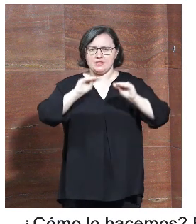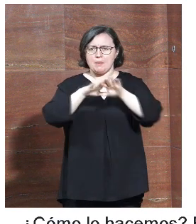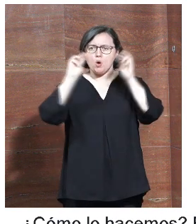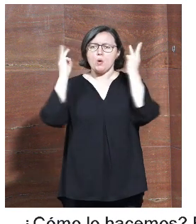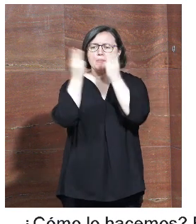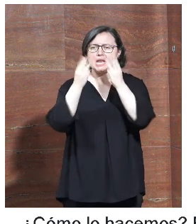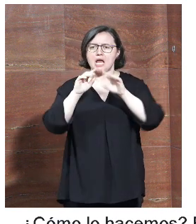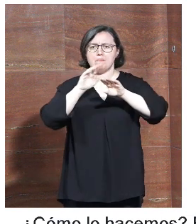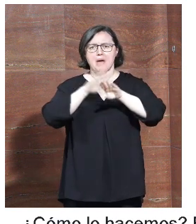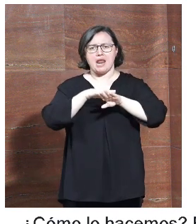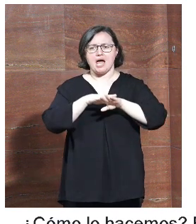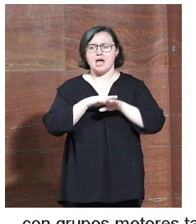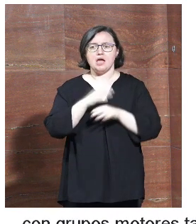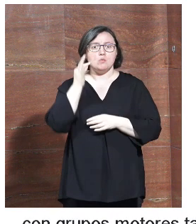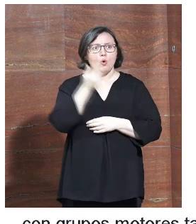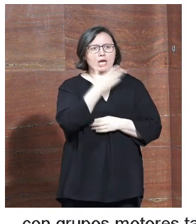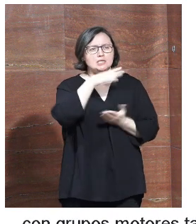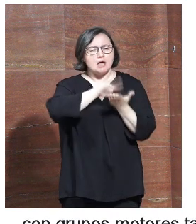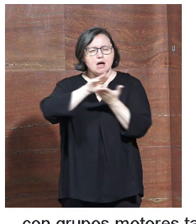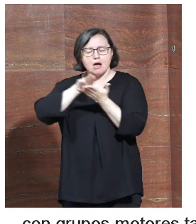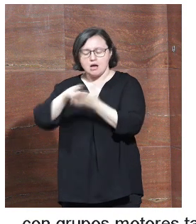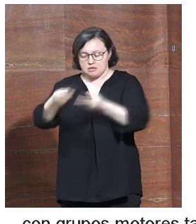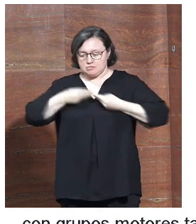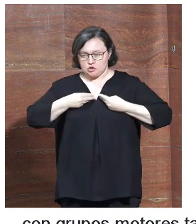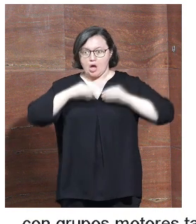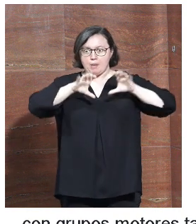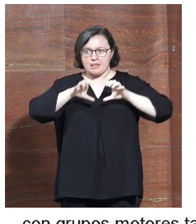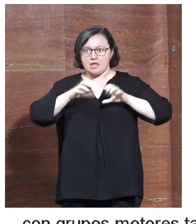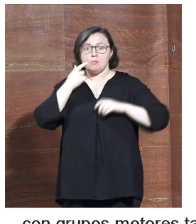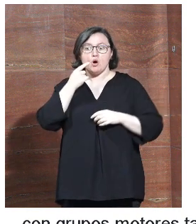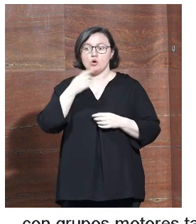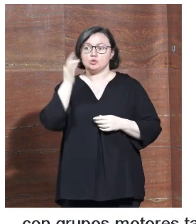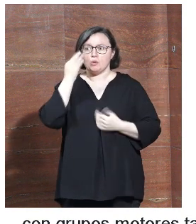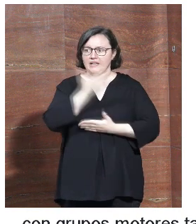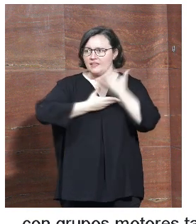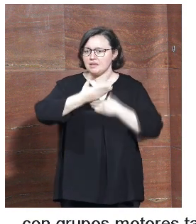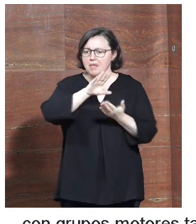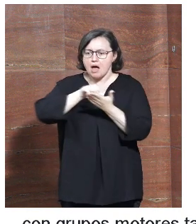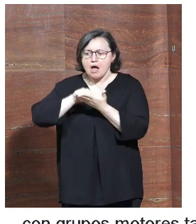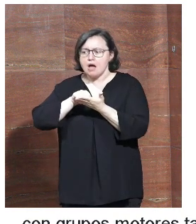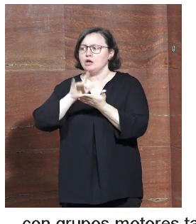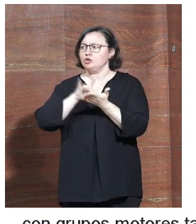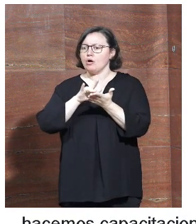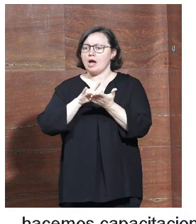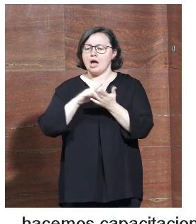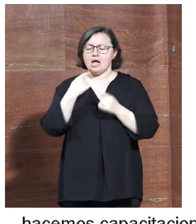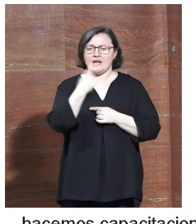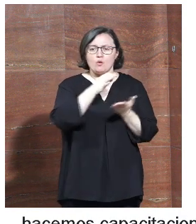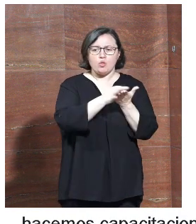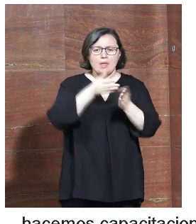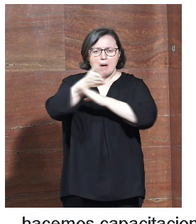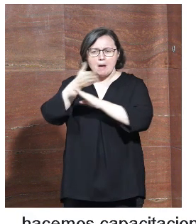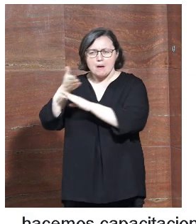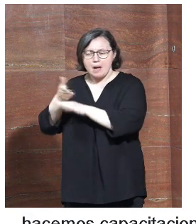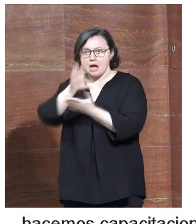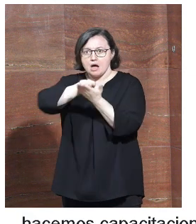coger información para aprender, ¿vale? Pero las mujeres con discapacidad nos organizamos para, ¿no?, en cada municipio y donde